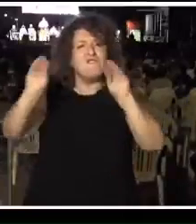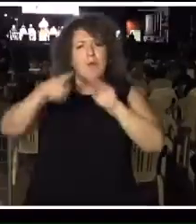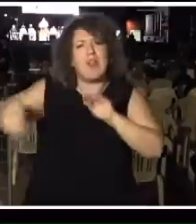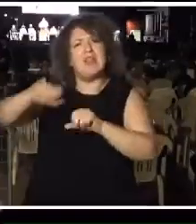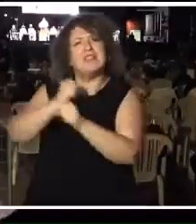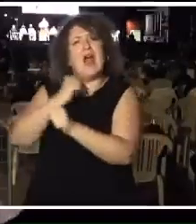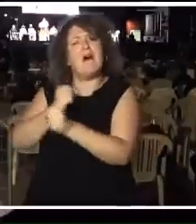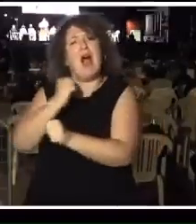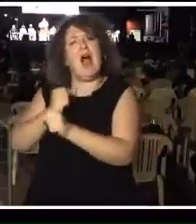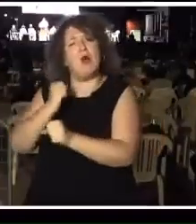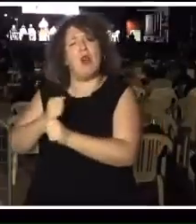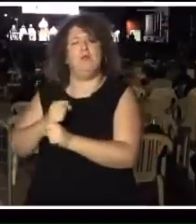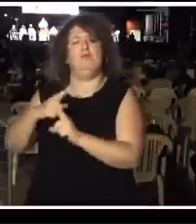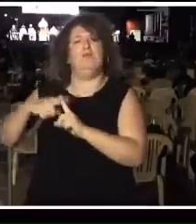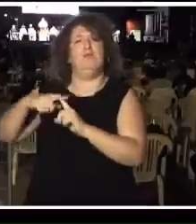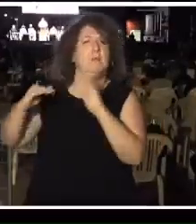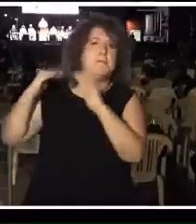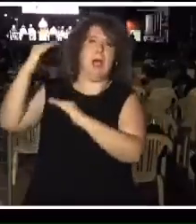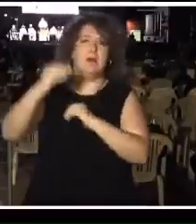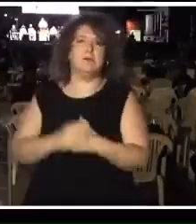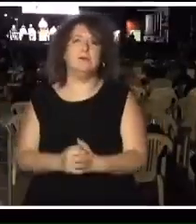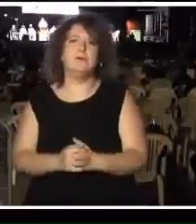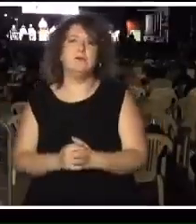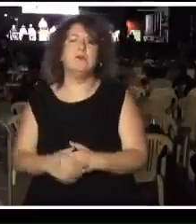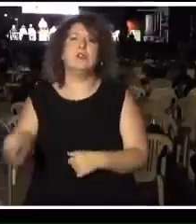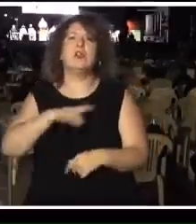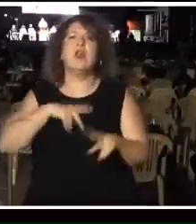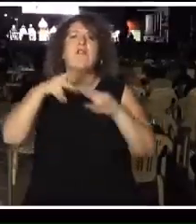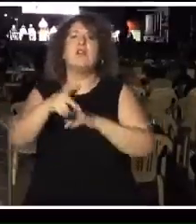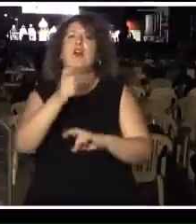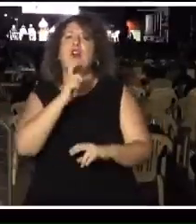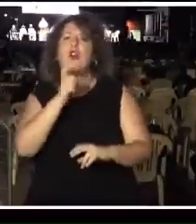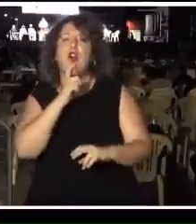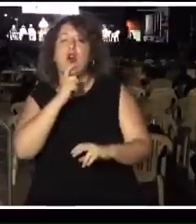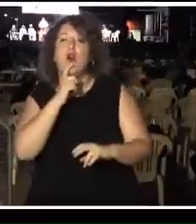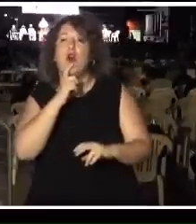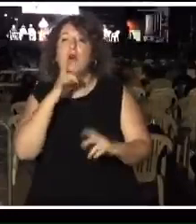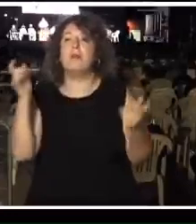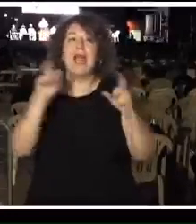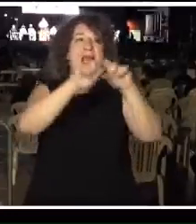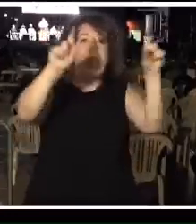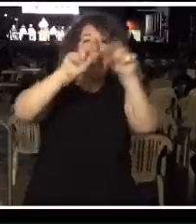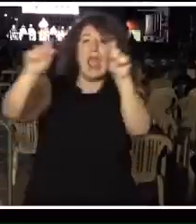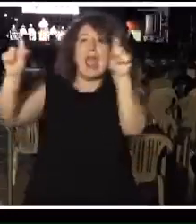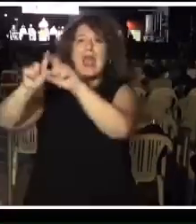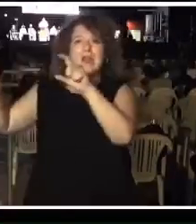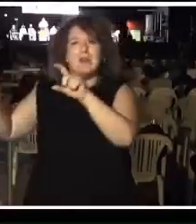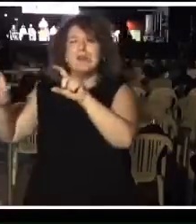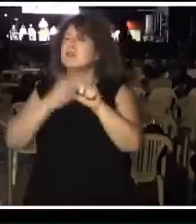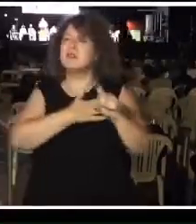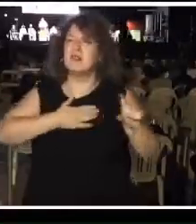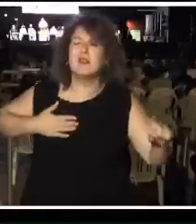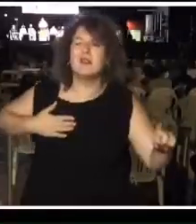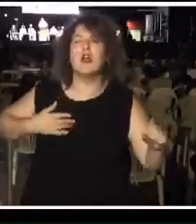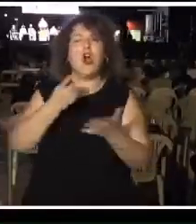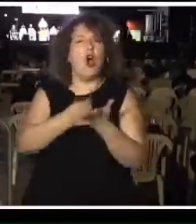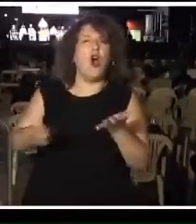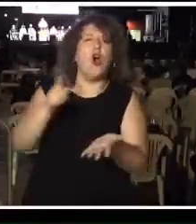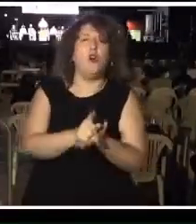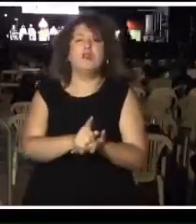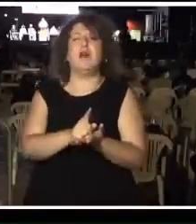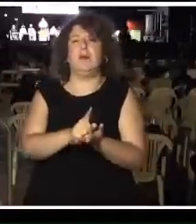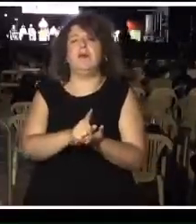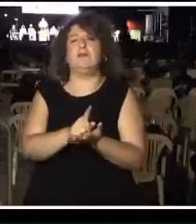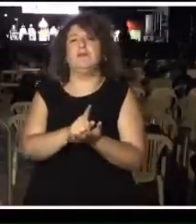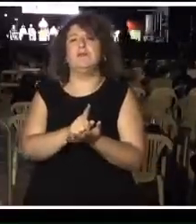clases trabajadoras. Esa es la única forma de evitar que las organizaciones empresariales intenten degradar nuevamente